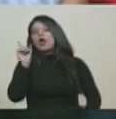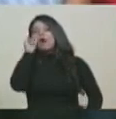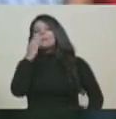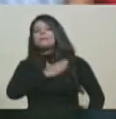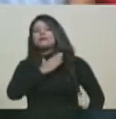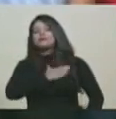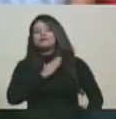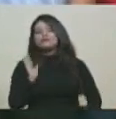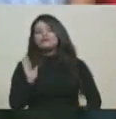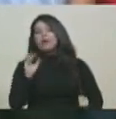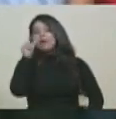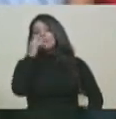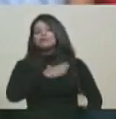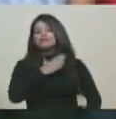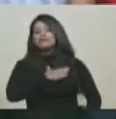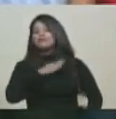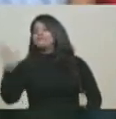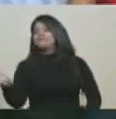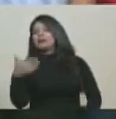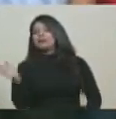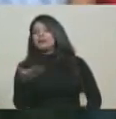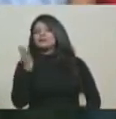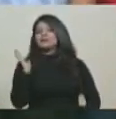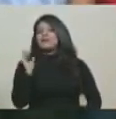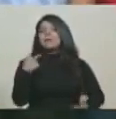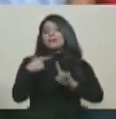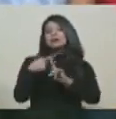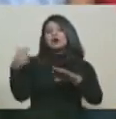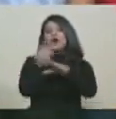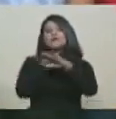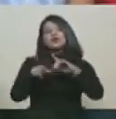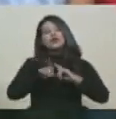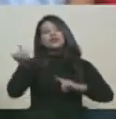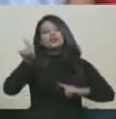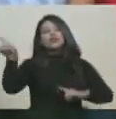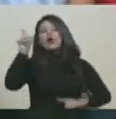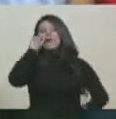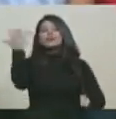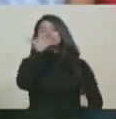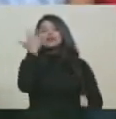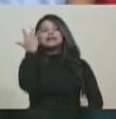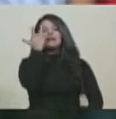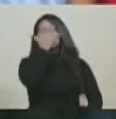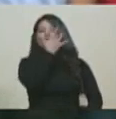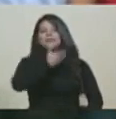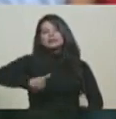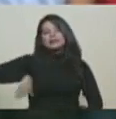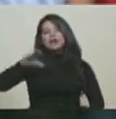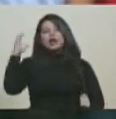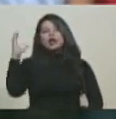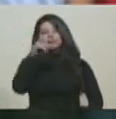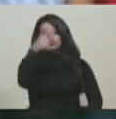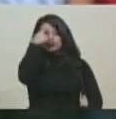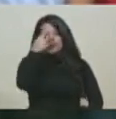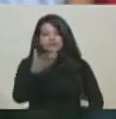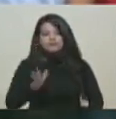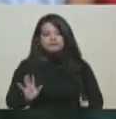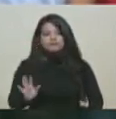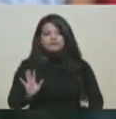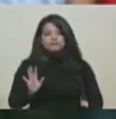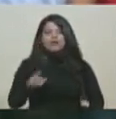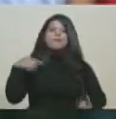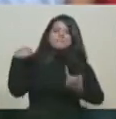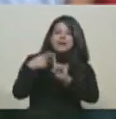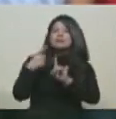Uribe, ante el gobierno asesino de Juan Manuel Santos, ante